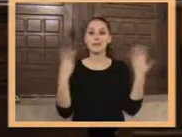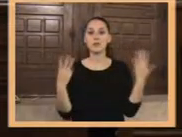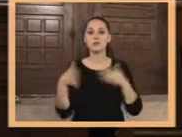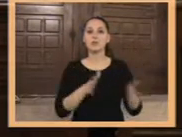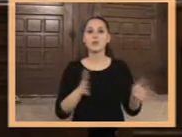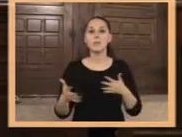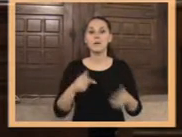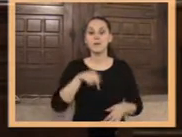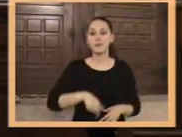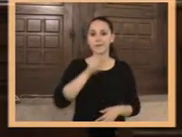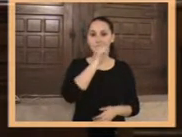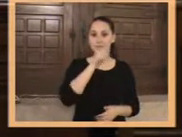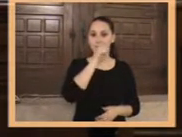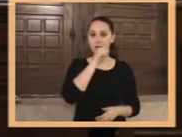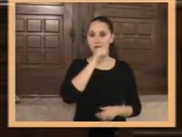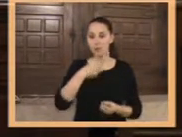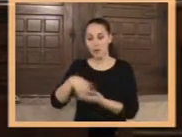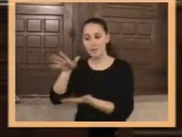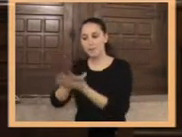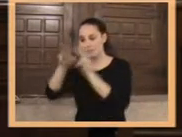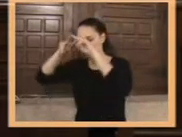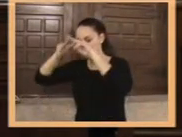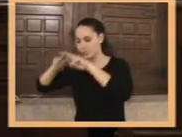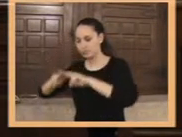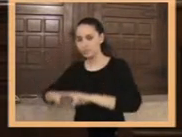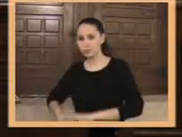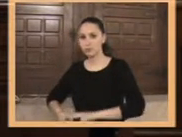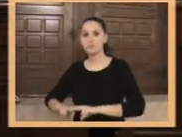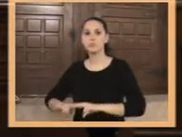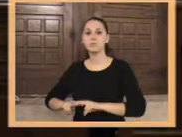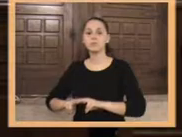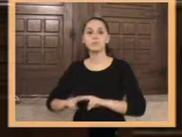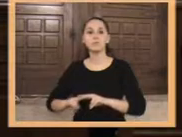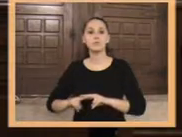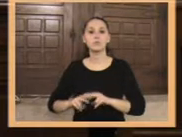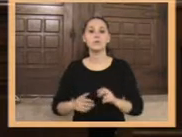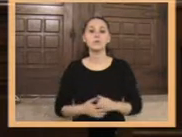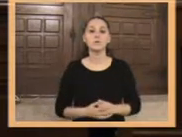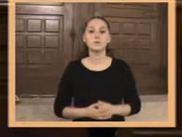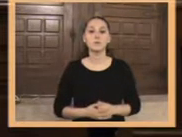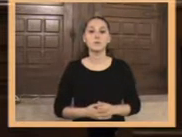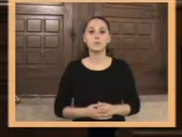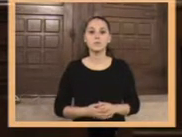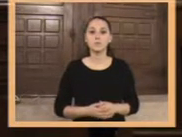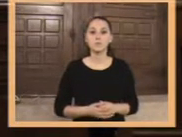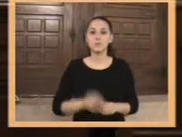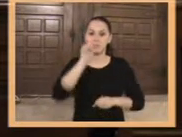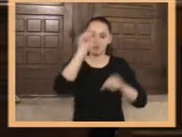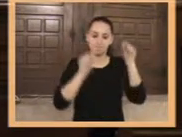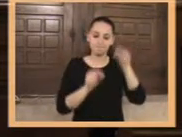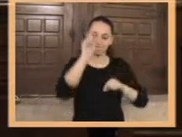de 2016. Visto el expediente y resultado negativo de la exposición pública, durante la cual no se han formulado